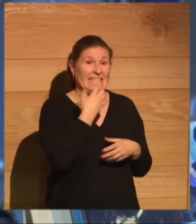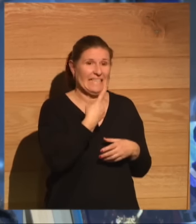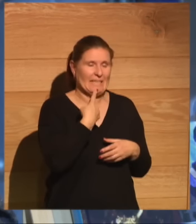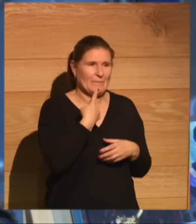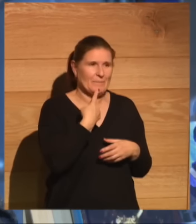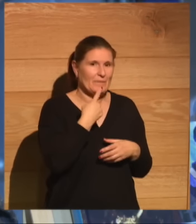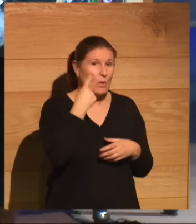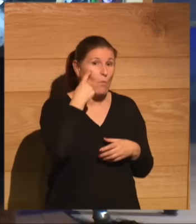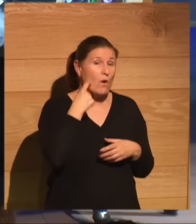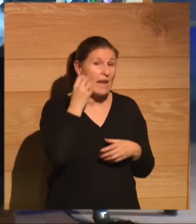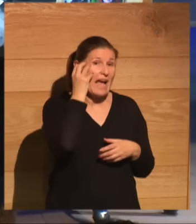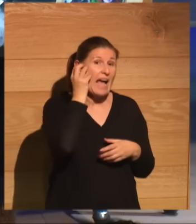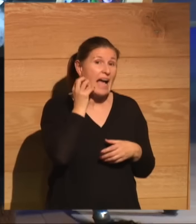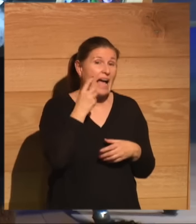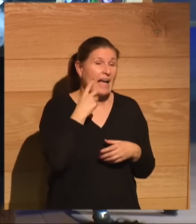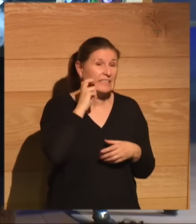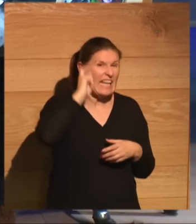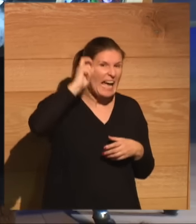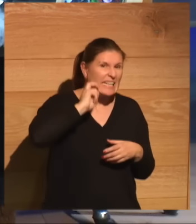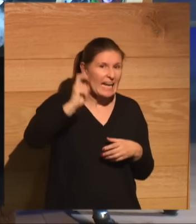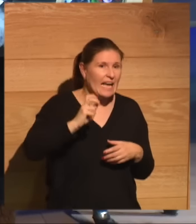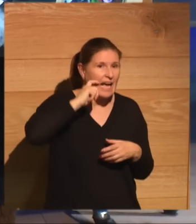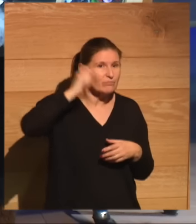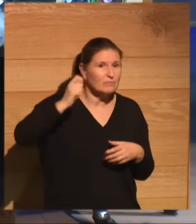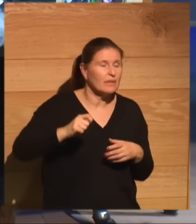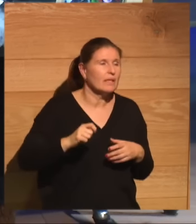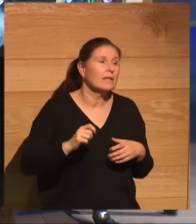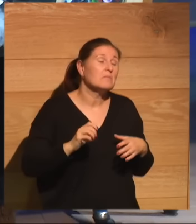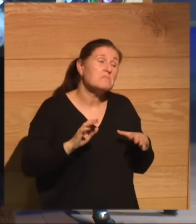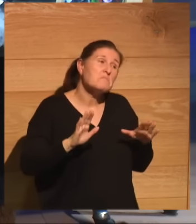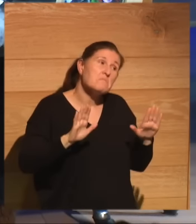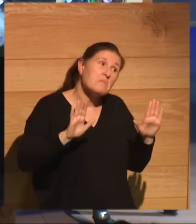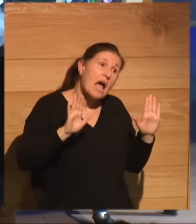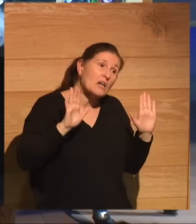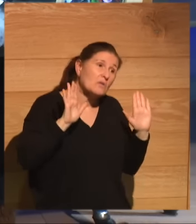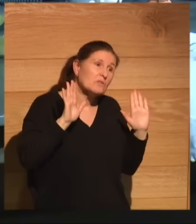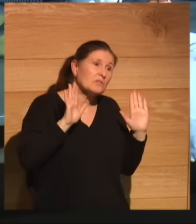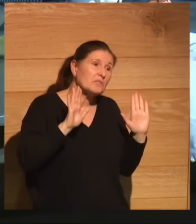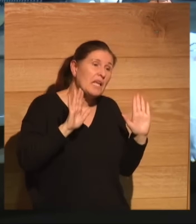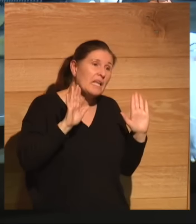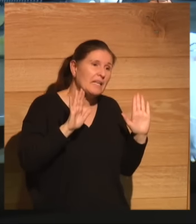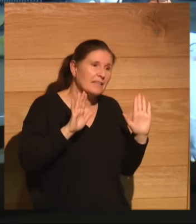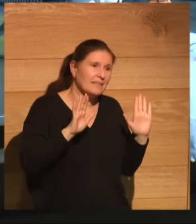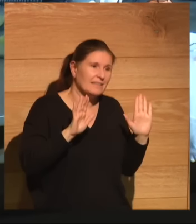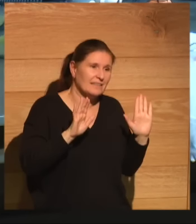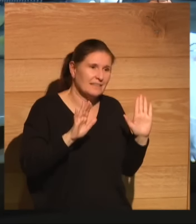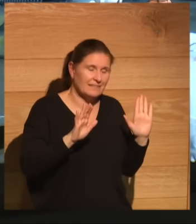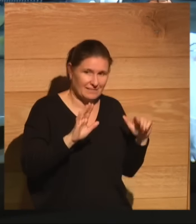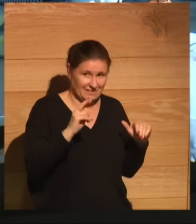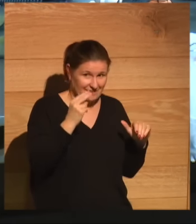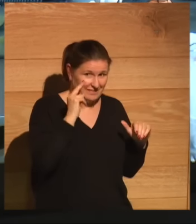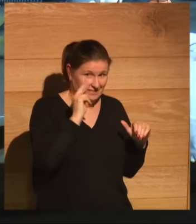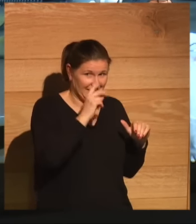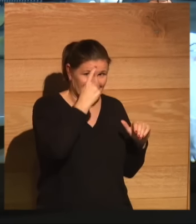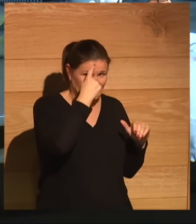alguien dice que se arranca las muelas del juicio, a no ser... Ojo. Pero ya le bailaban, ¿no? Estamos viendo la mente